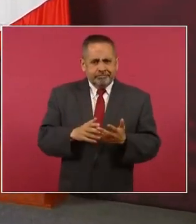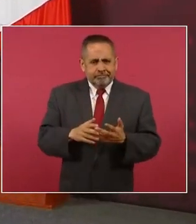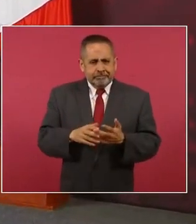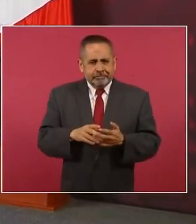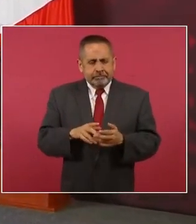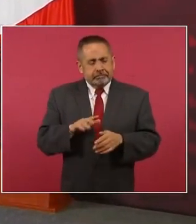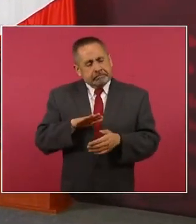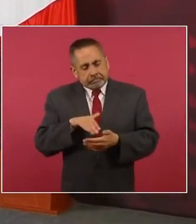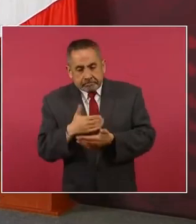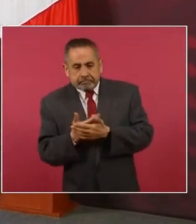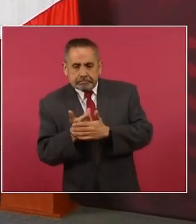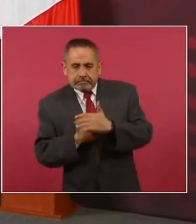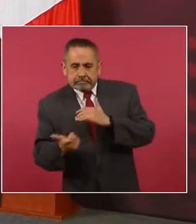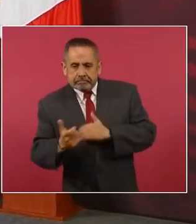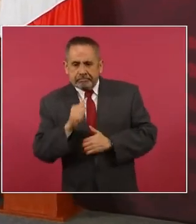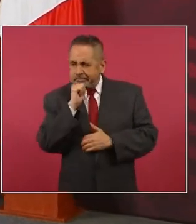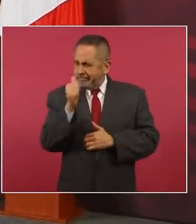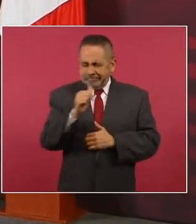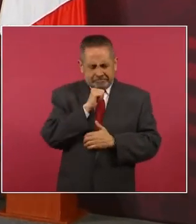incorruptibles,